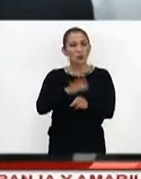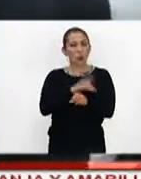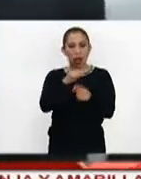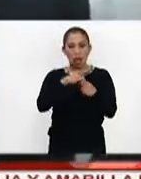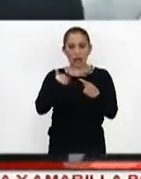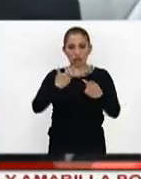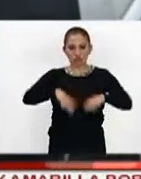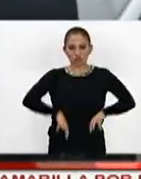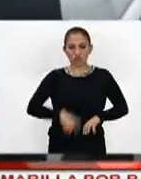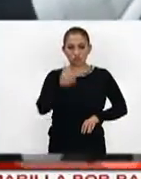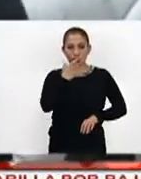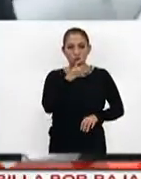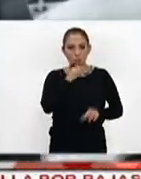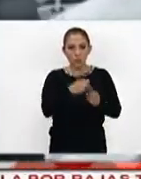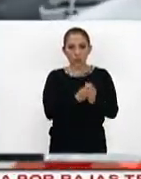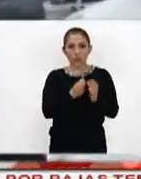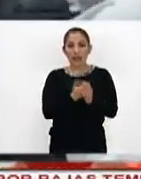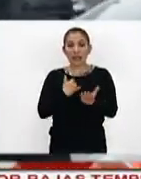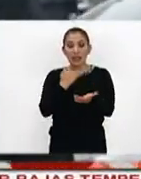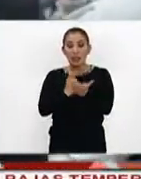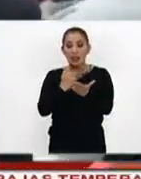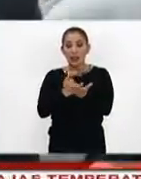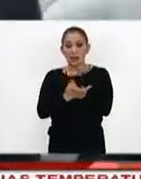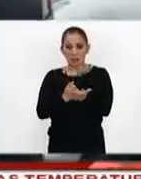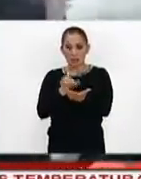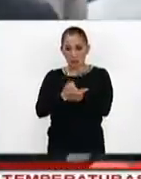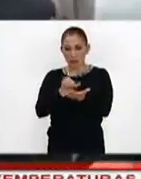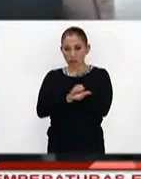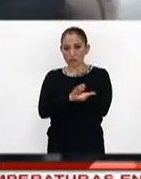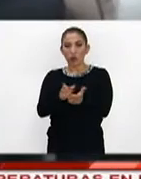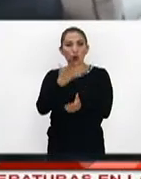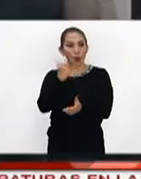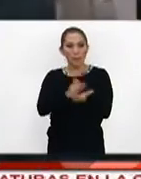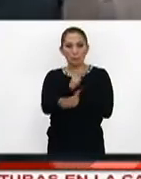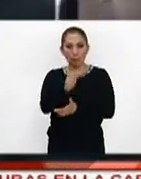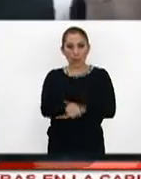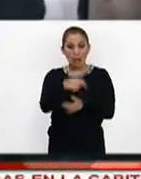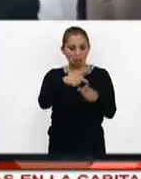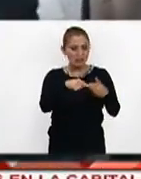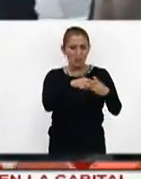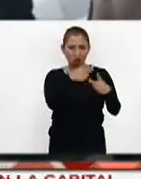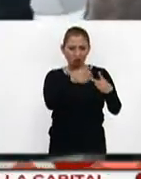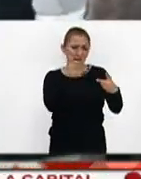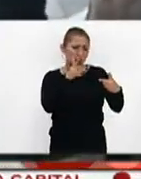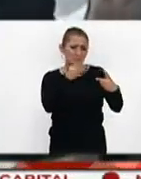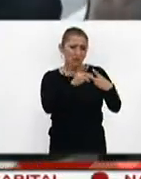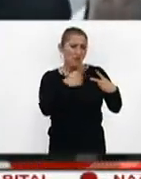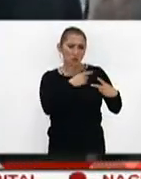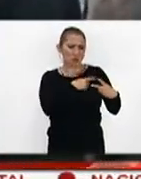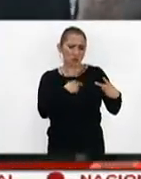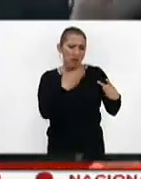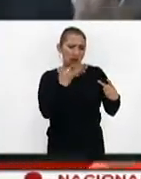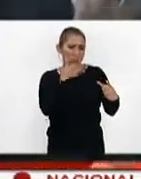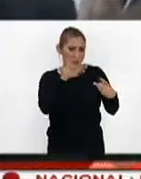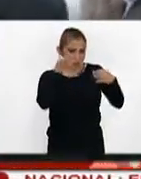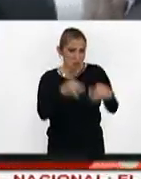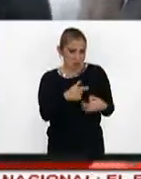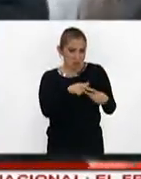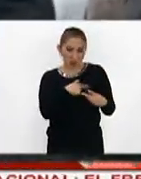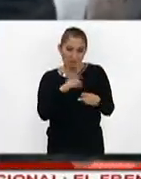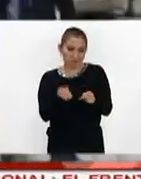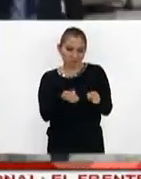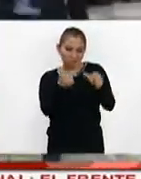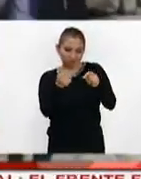de lavado de dinero y defraudación fiscal. El juez determinó que ambas acusaciones carecen de elementos e incumplen con las formalidades